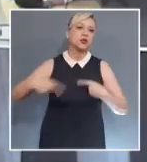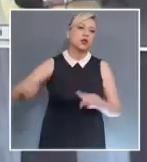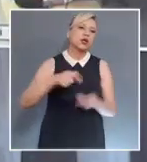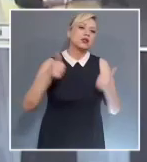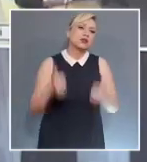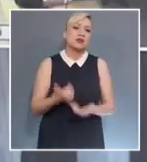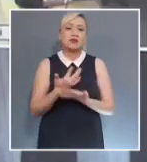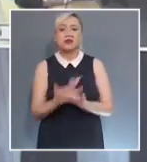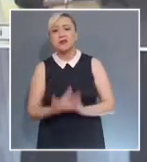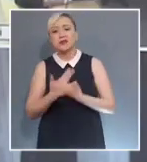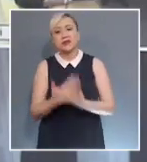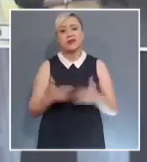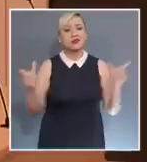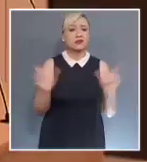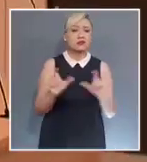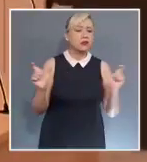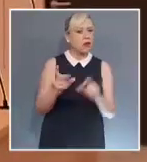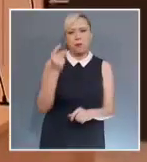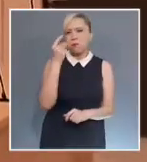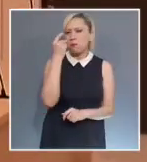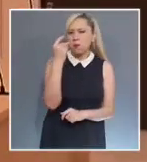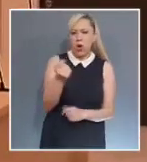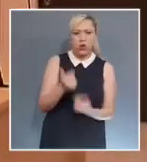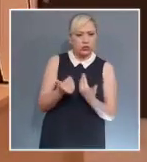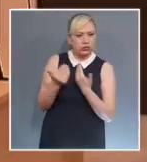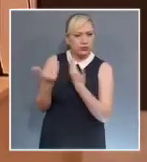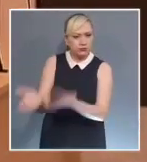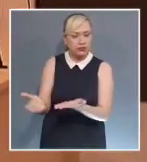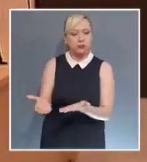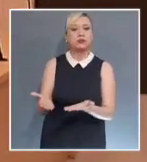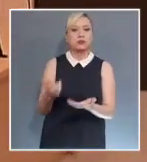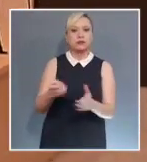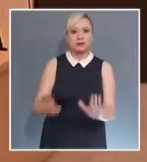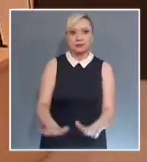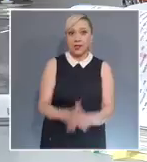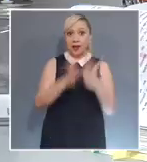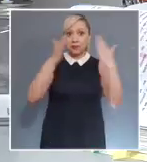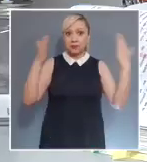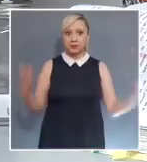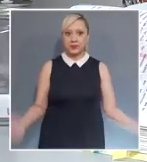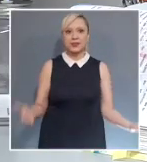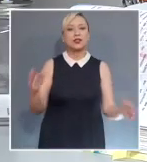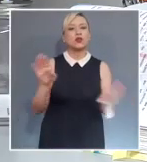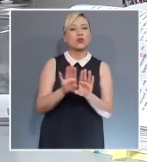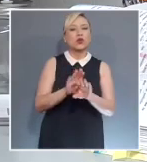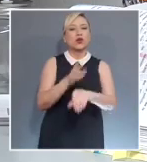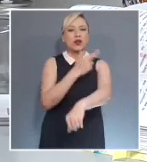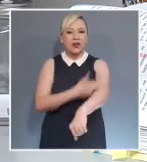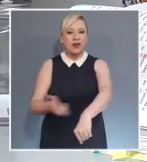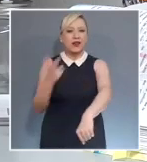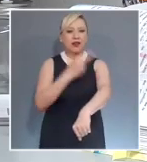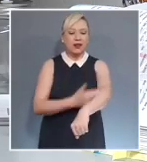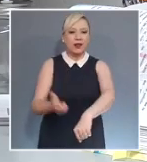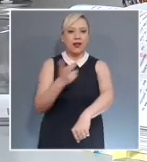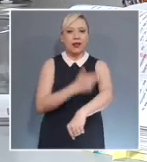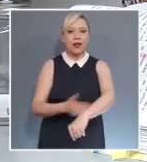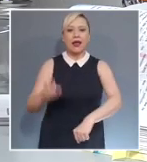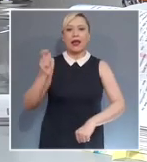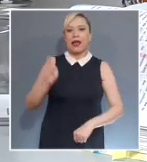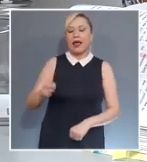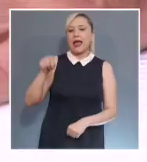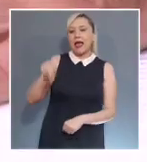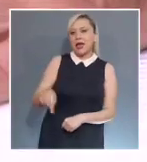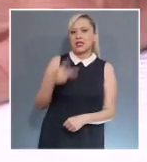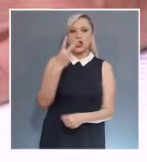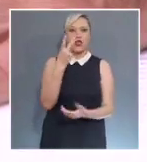considera que la negativa de la apertura del procedimiento abreviado en asuntos tramitados bajo el sistema procesal mixto o